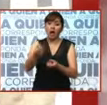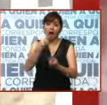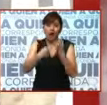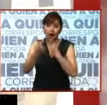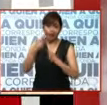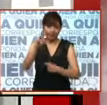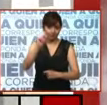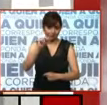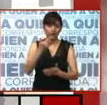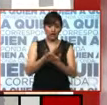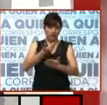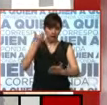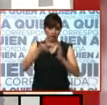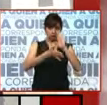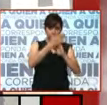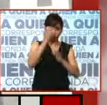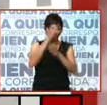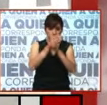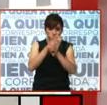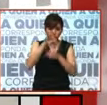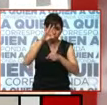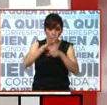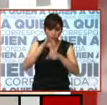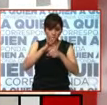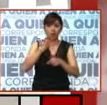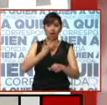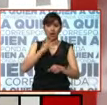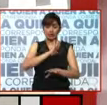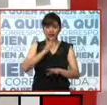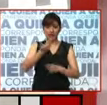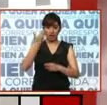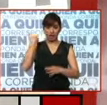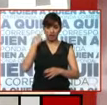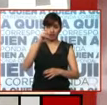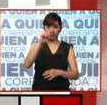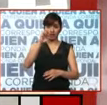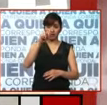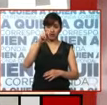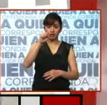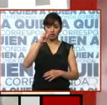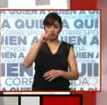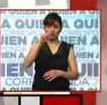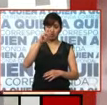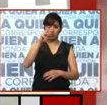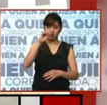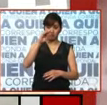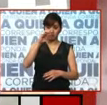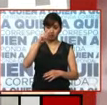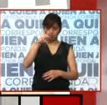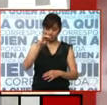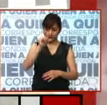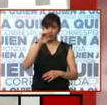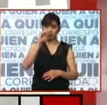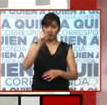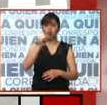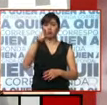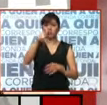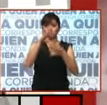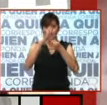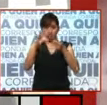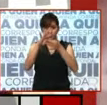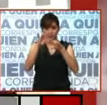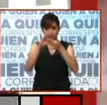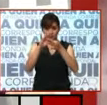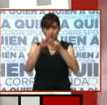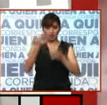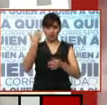de diagnosticarnos. Afortunadamente ya existen métodos diagnósticos como la densitometría ósea, que bueno, dentro de lo que mencionabas, ahora